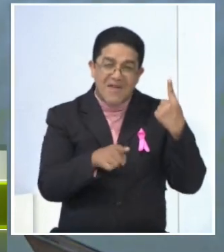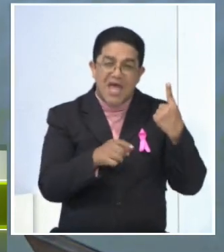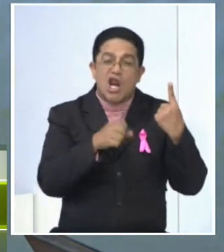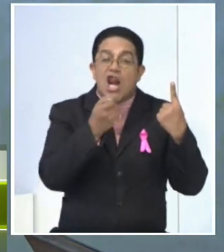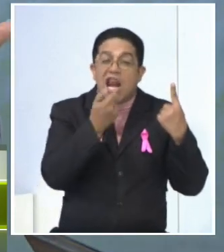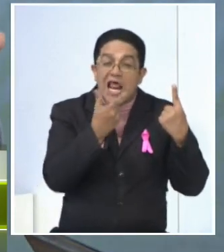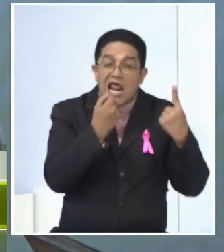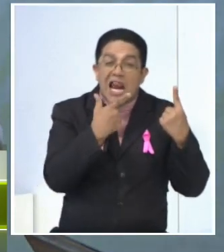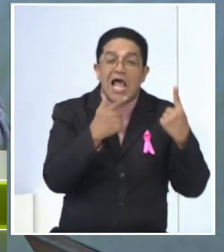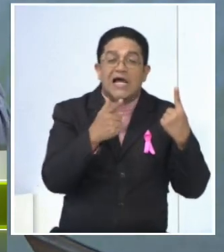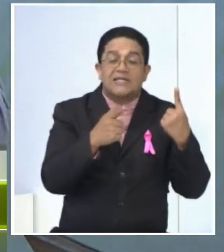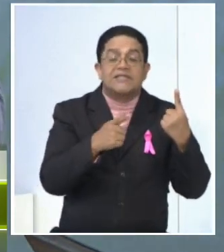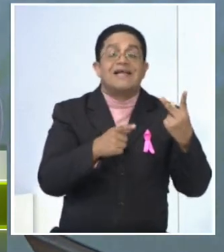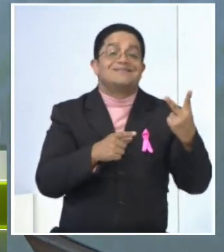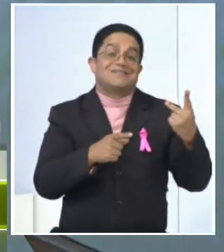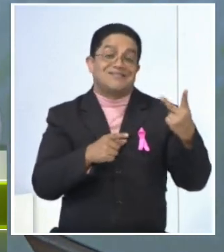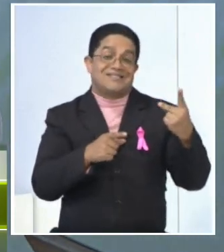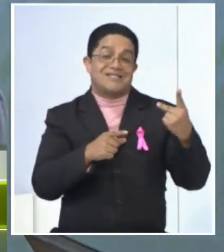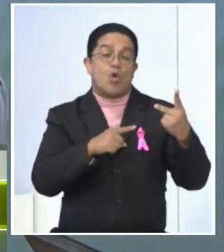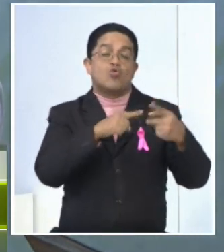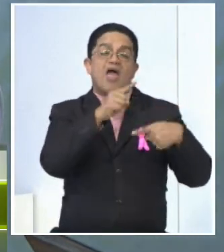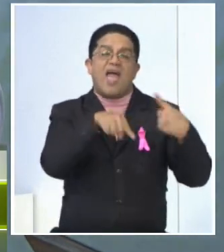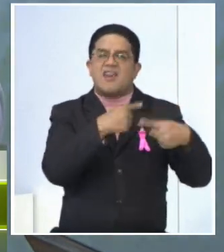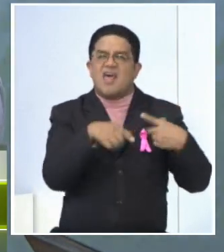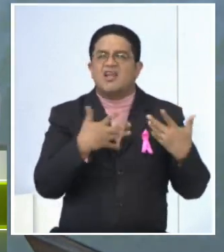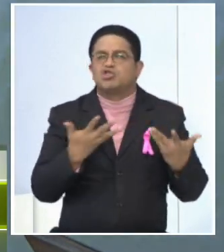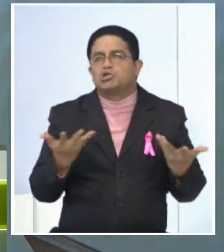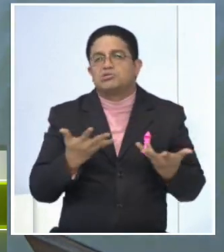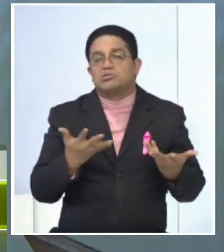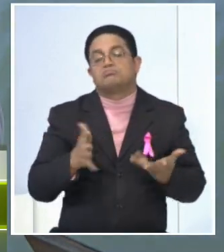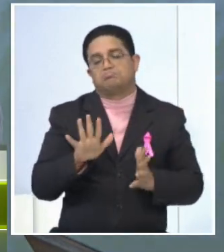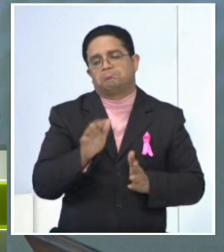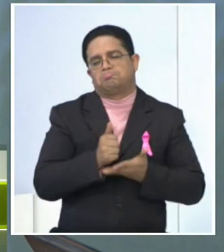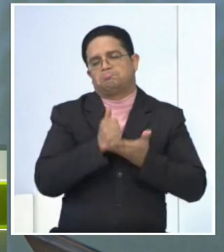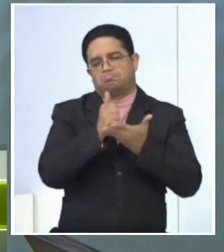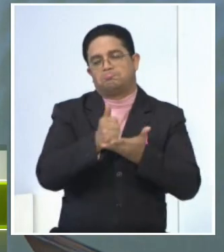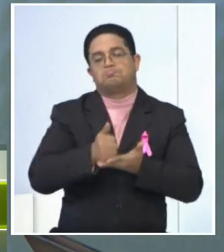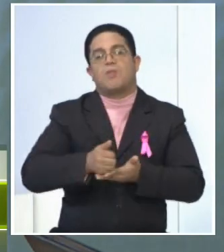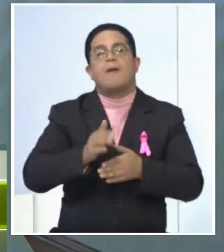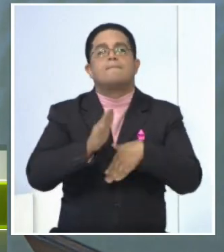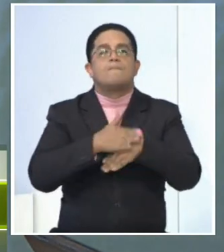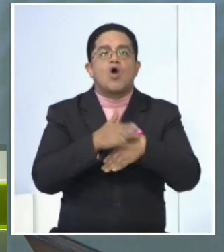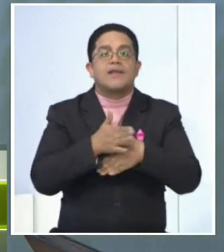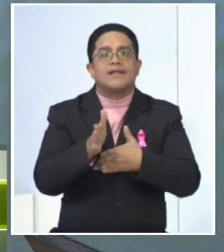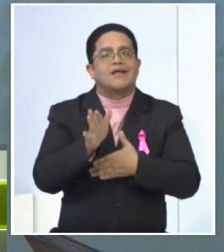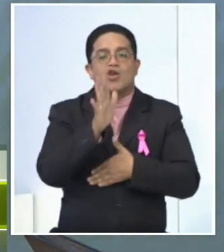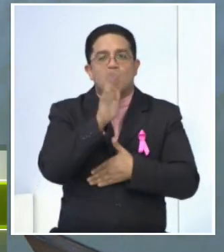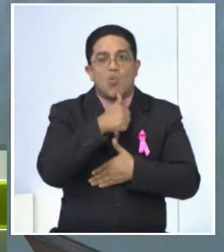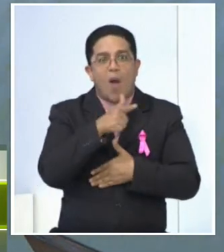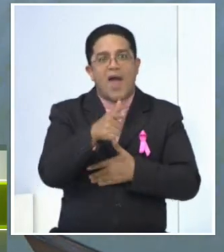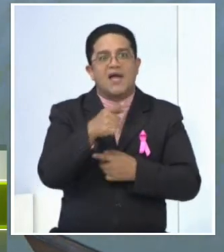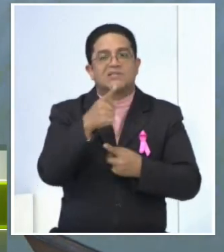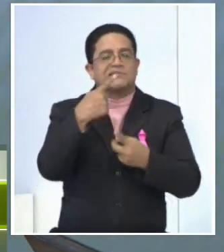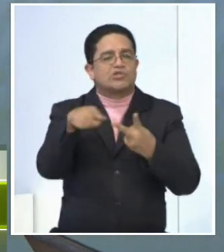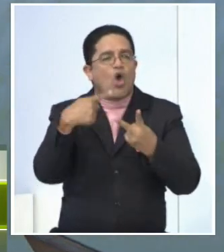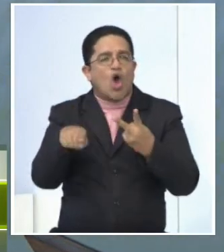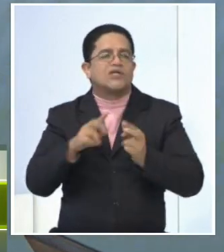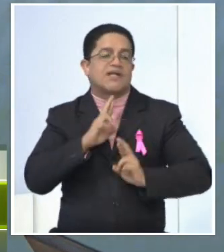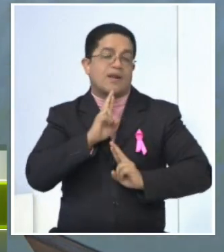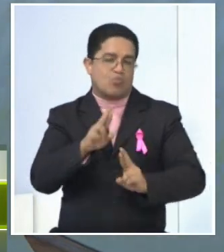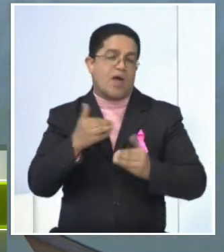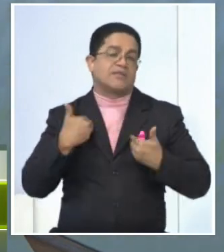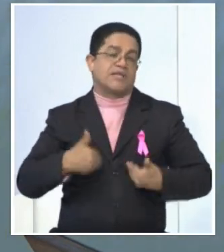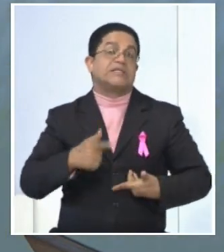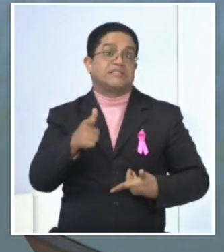importantes a largo plazo. Los de segunda generación suelen ser pues mucho más beneficiosos porque no tienen estos efectos y a la larga el paciente se va a